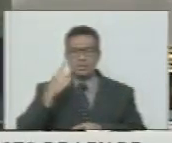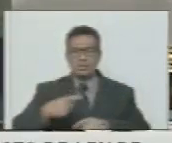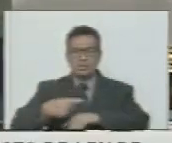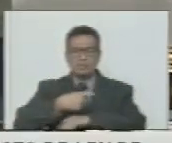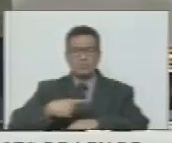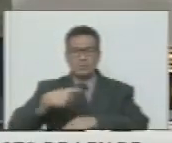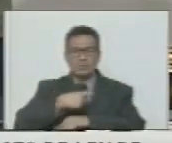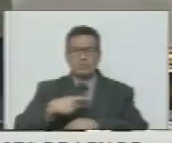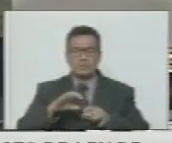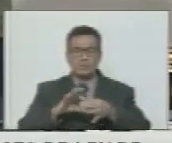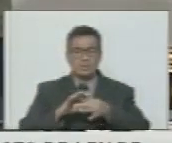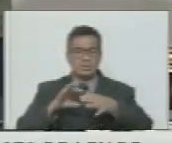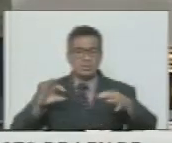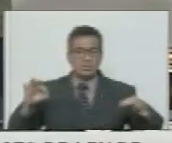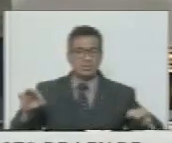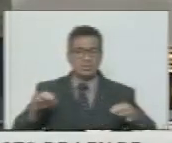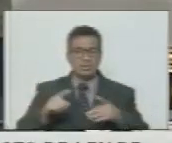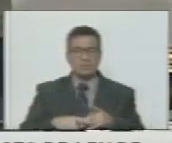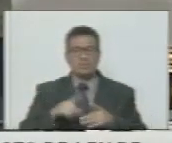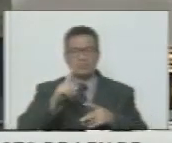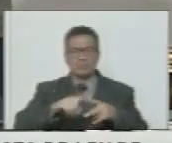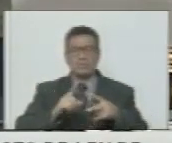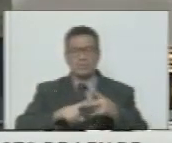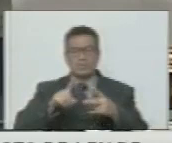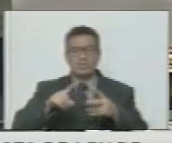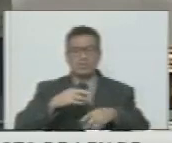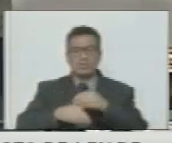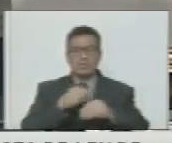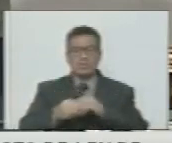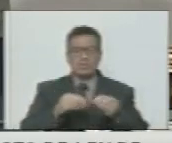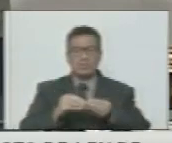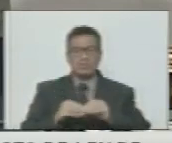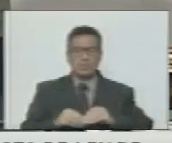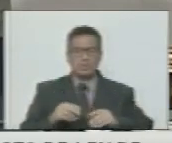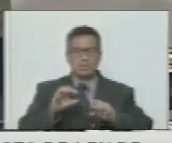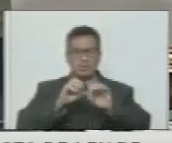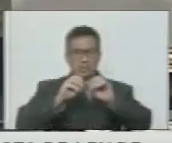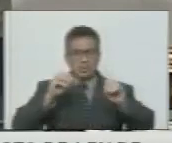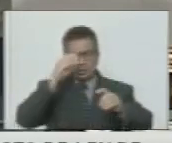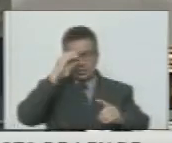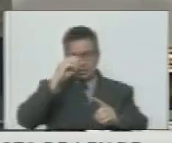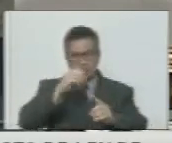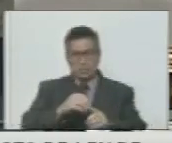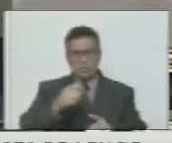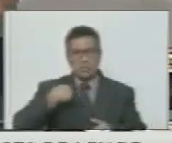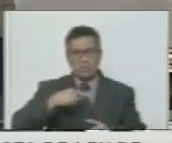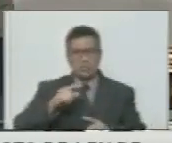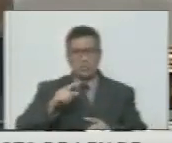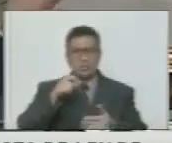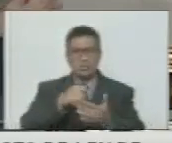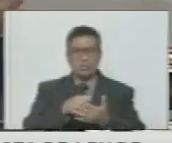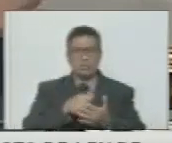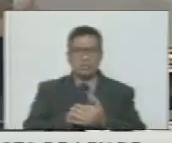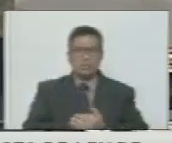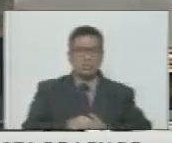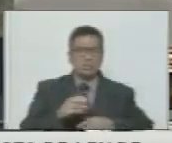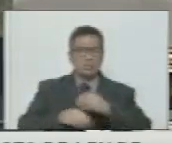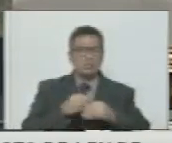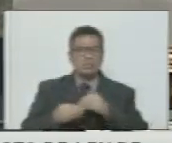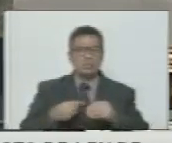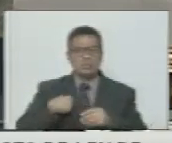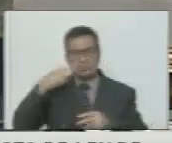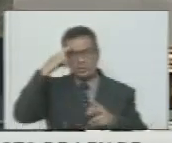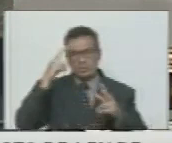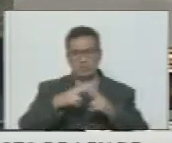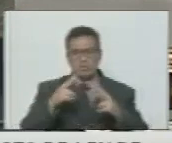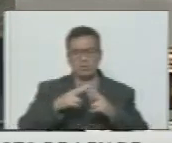Yo le agradecería primero que buscáramos separarlo, estoy de acuerdo con usted, y segundo que establezcamos unos mecanismos más objetivos. Es decir, no estar sujeto o algo